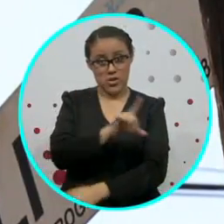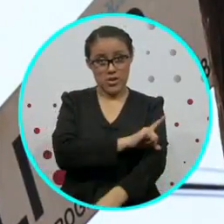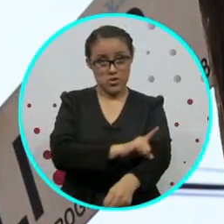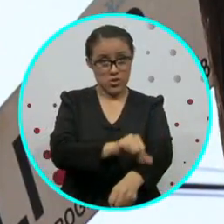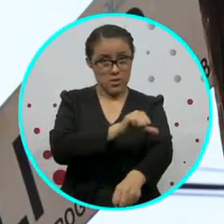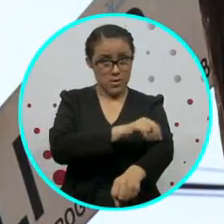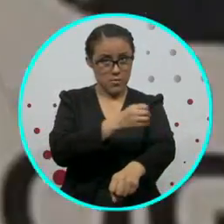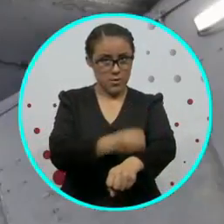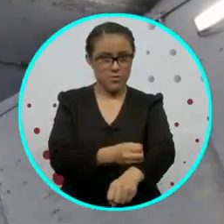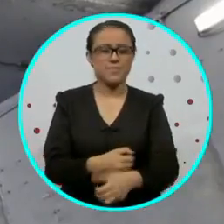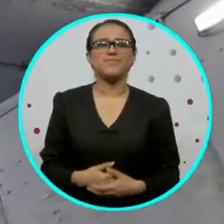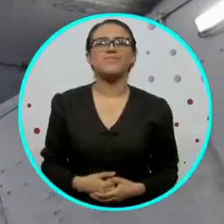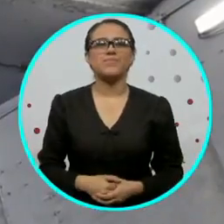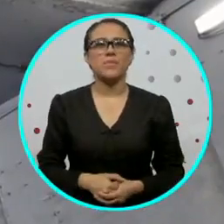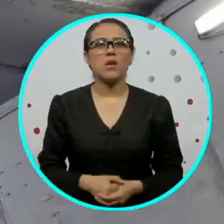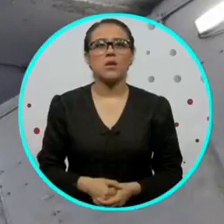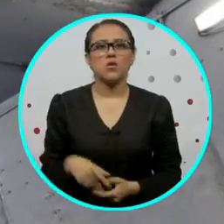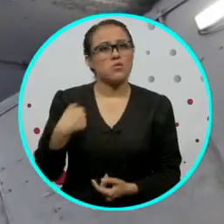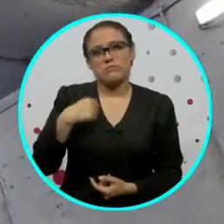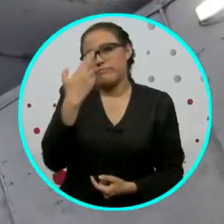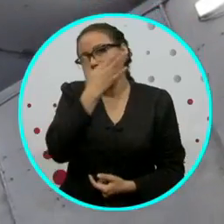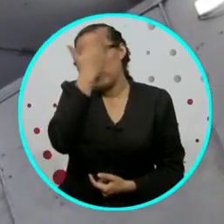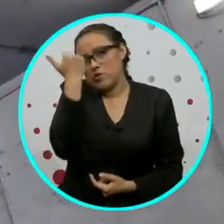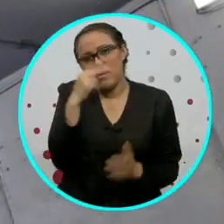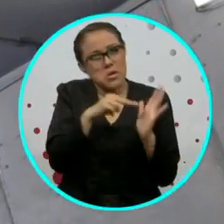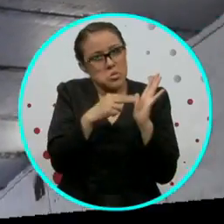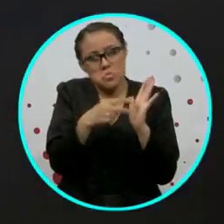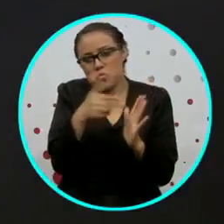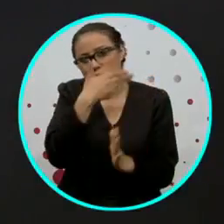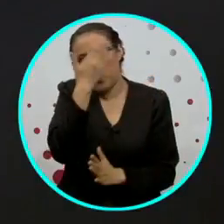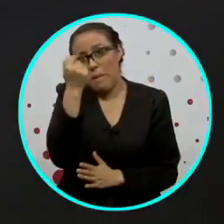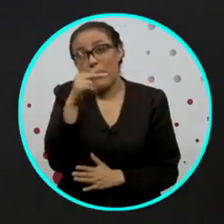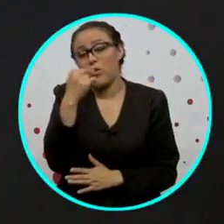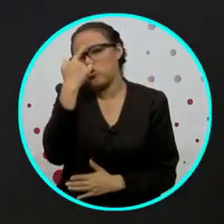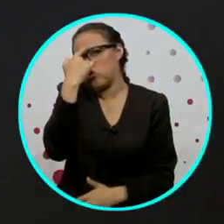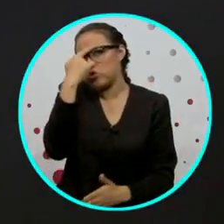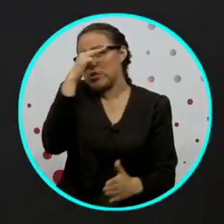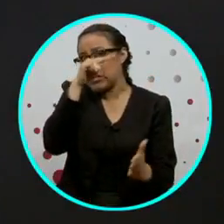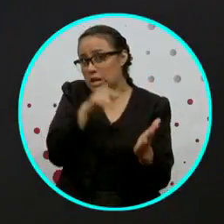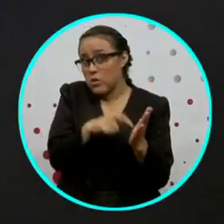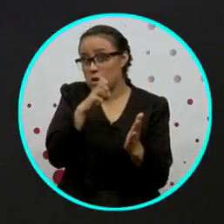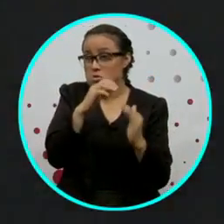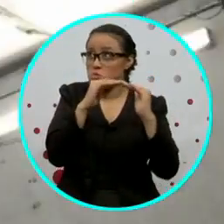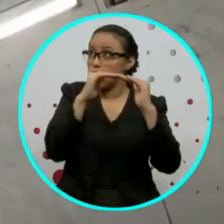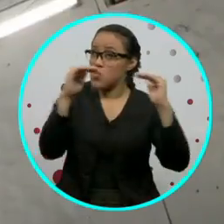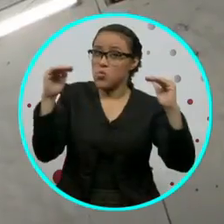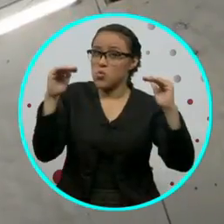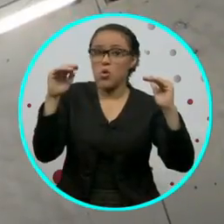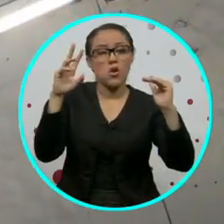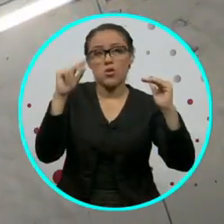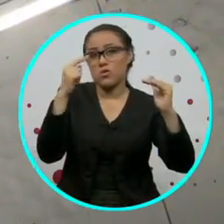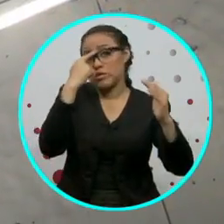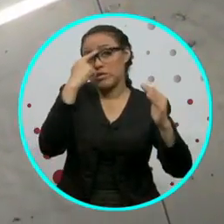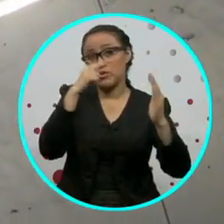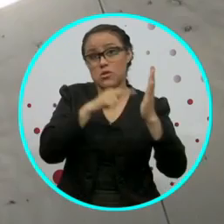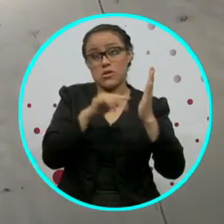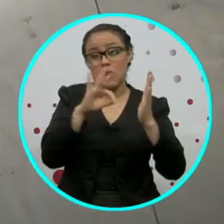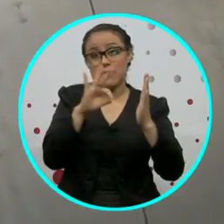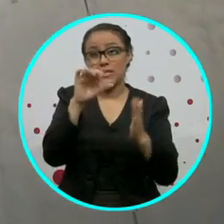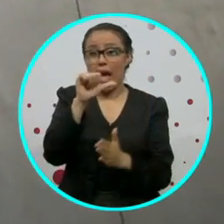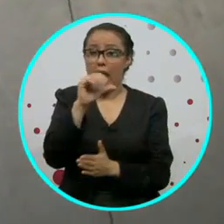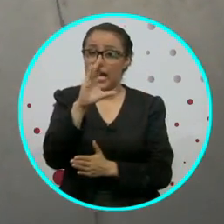Obregón. No soy perito ni ingeniero, pero creo que esto no es una losa. Más bien parece una placa de